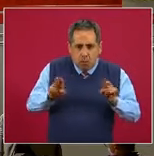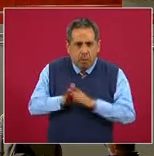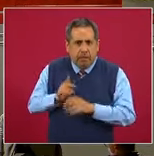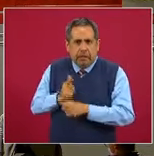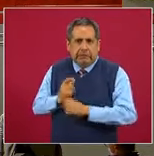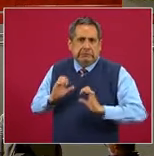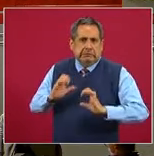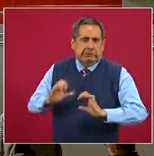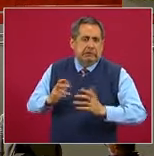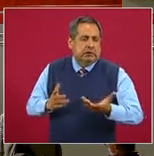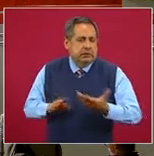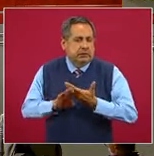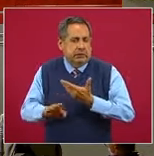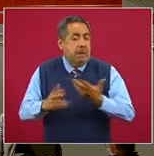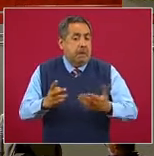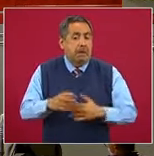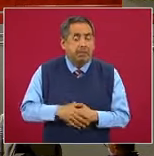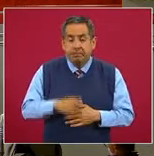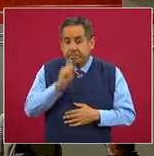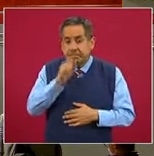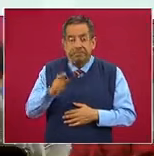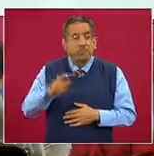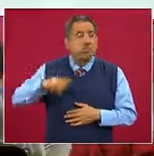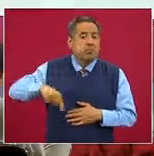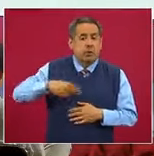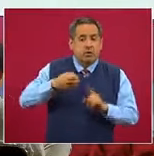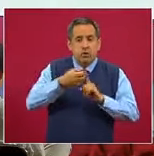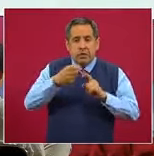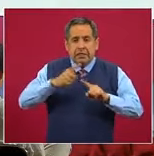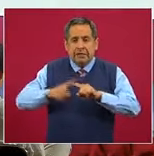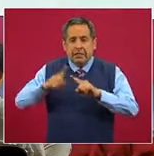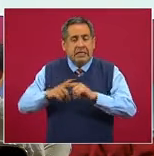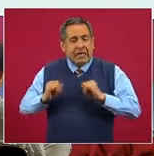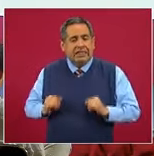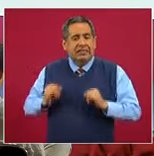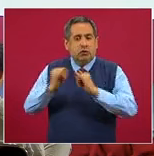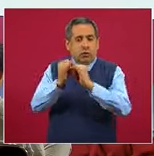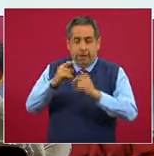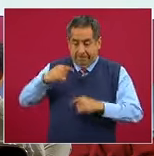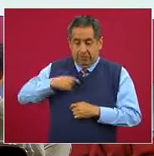siguiente, por favor? De tal forma que nos organizamos diferentes institutos,